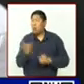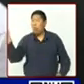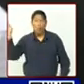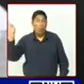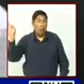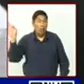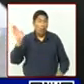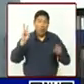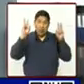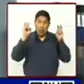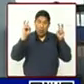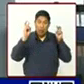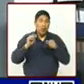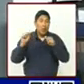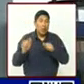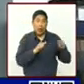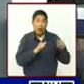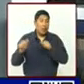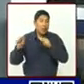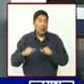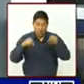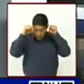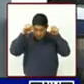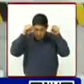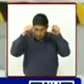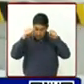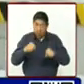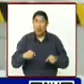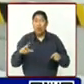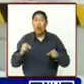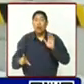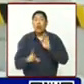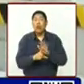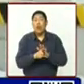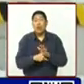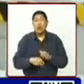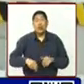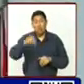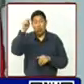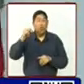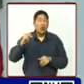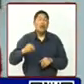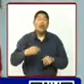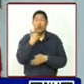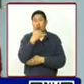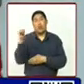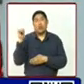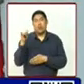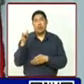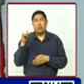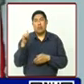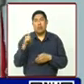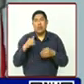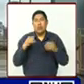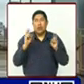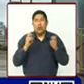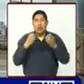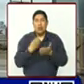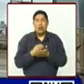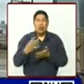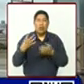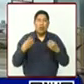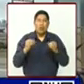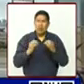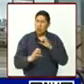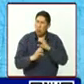es y presumiblemente a la actividad de la minería ilegal, a lo que son los yungas, que gracias a lo que es la central de compra y venta